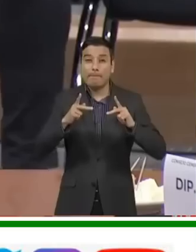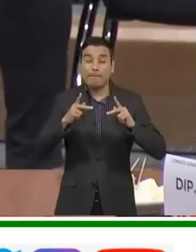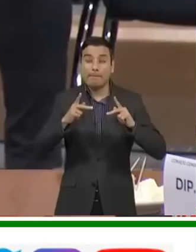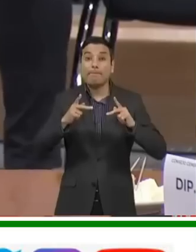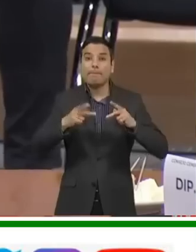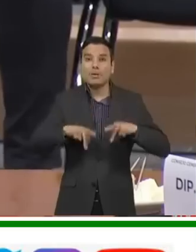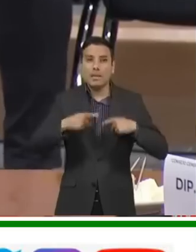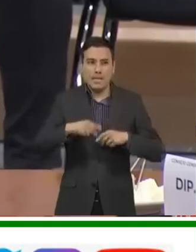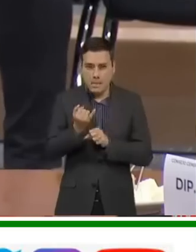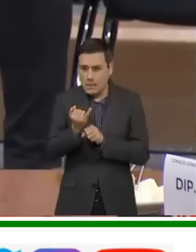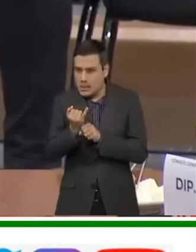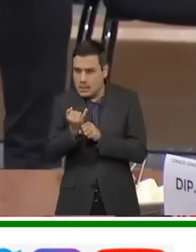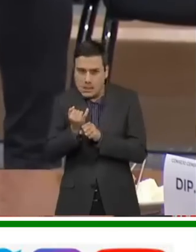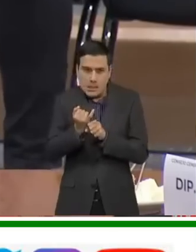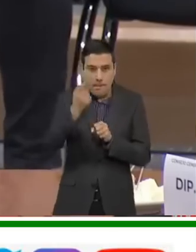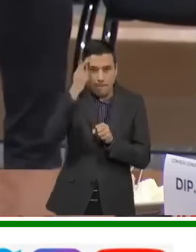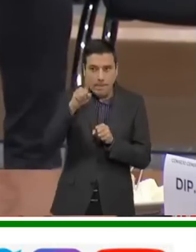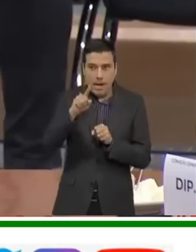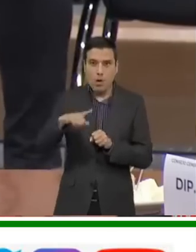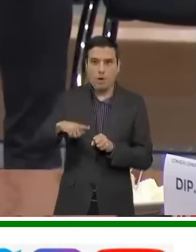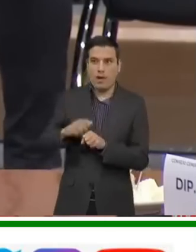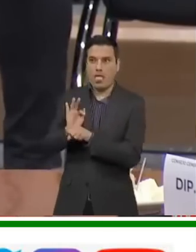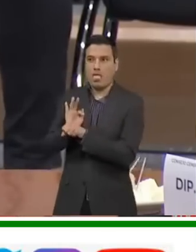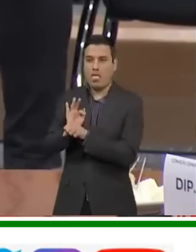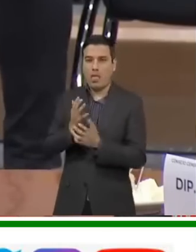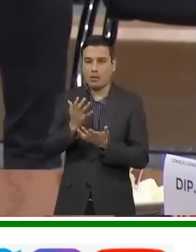información para el gobierno. Eso sí